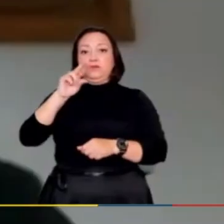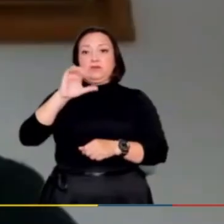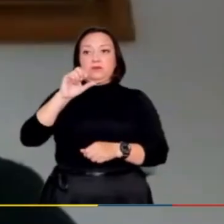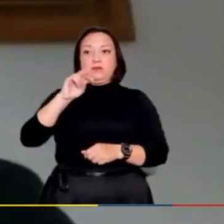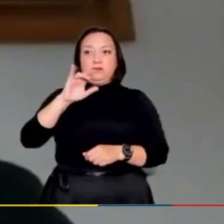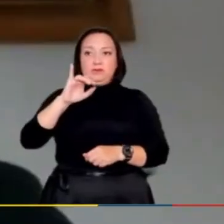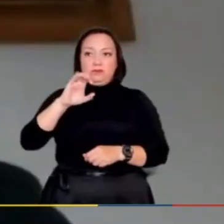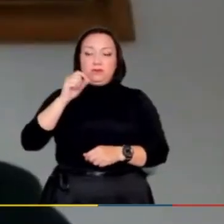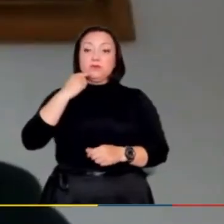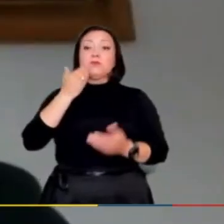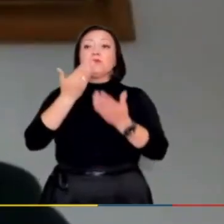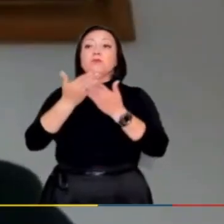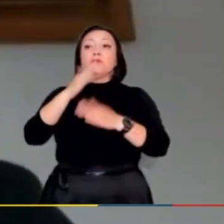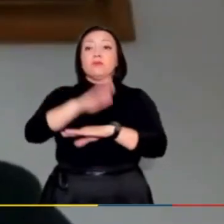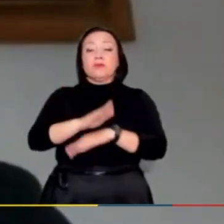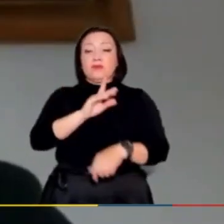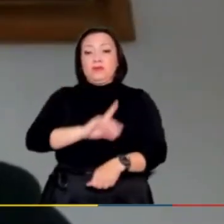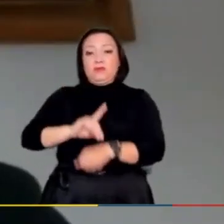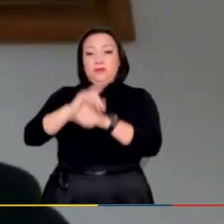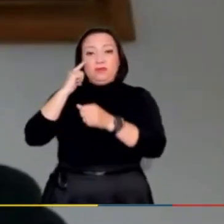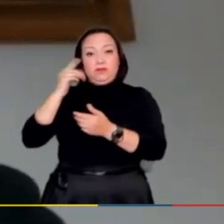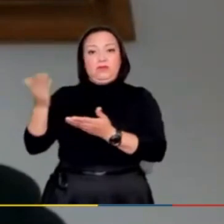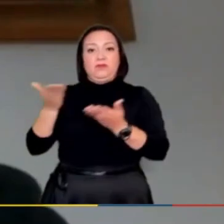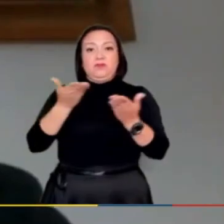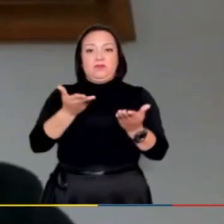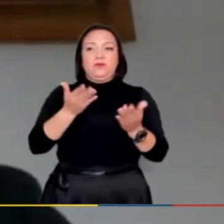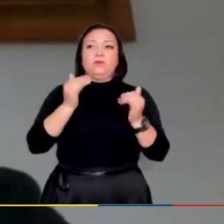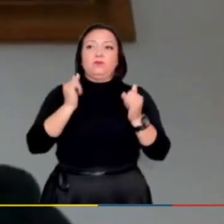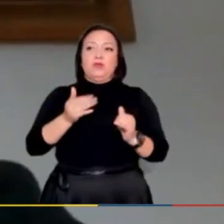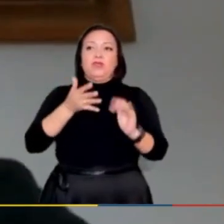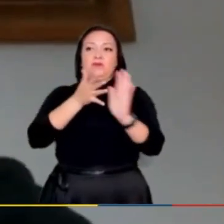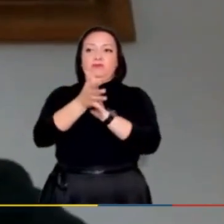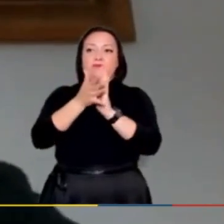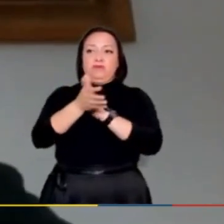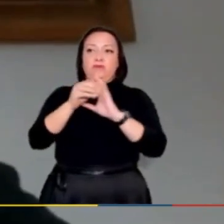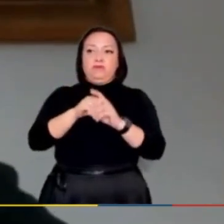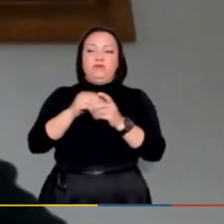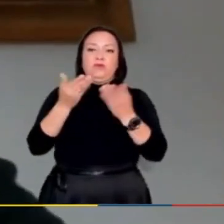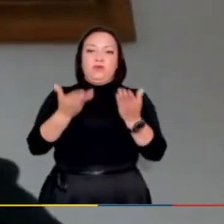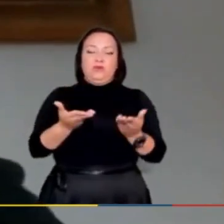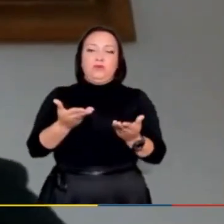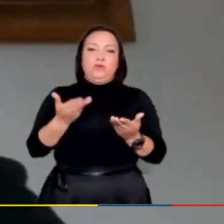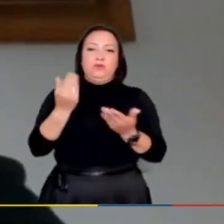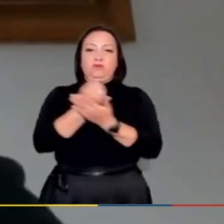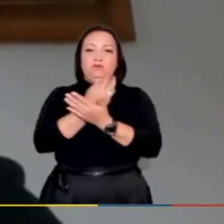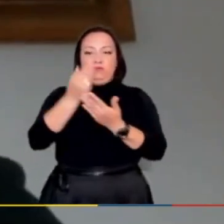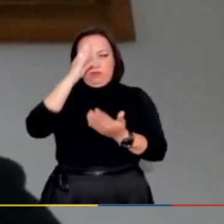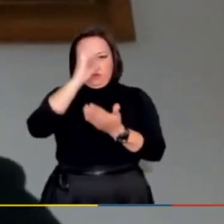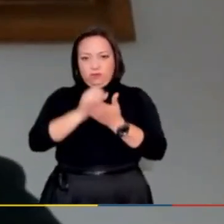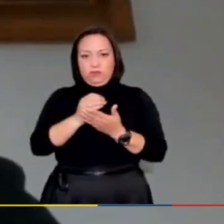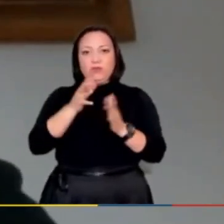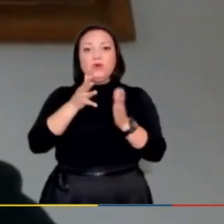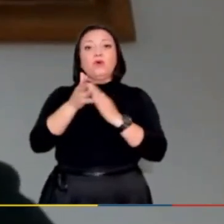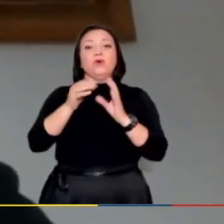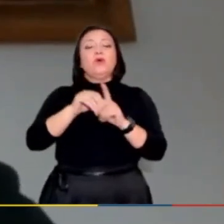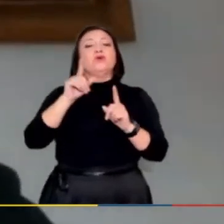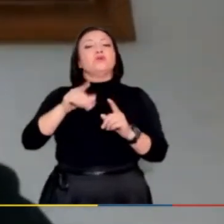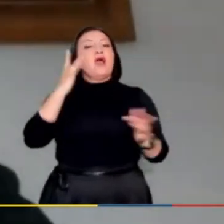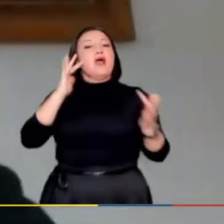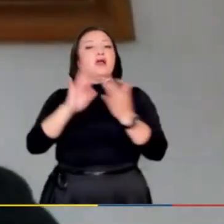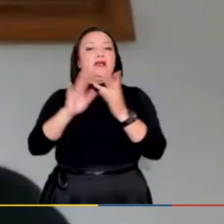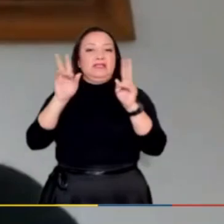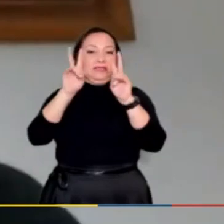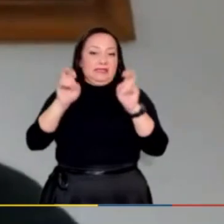Boada, bienvenido de nuevo. Está en el uso de la palabra para su presentación y sus comentarios frente a este tema